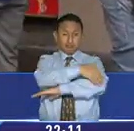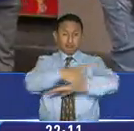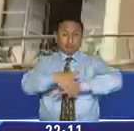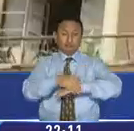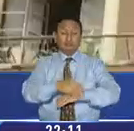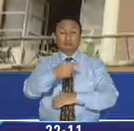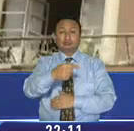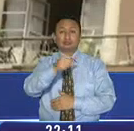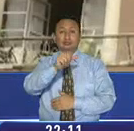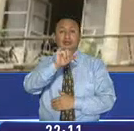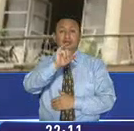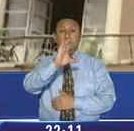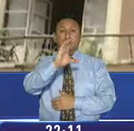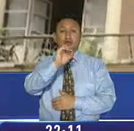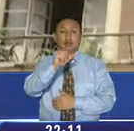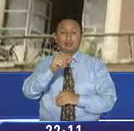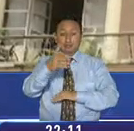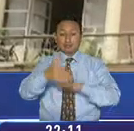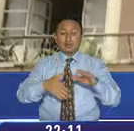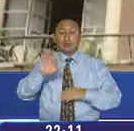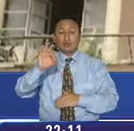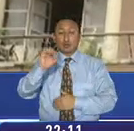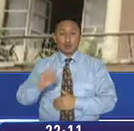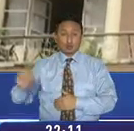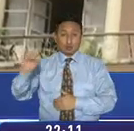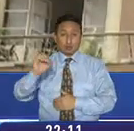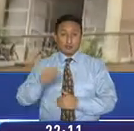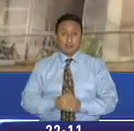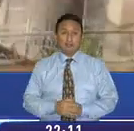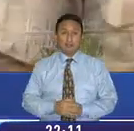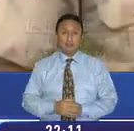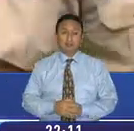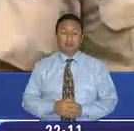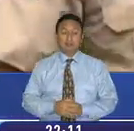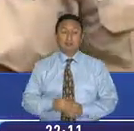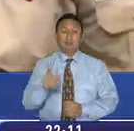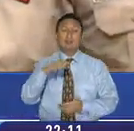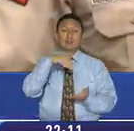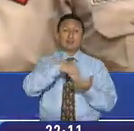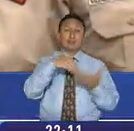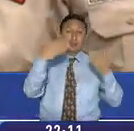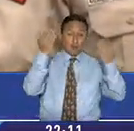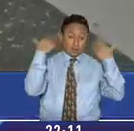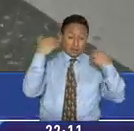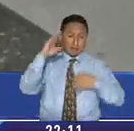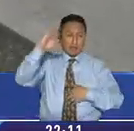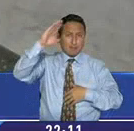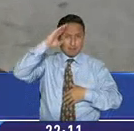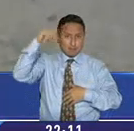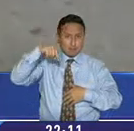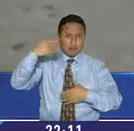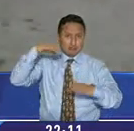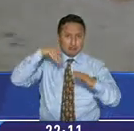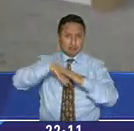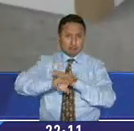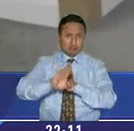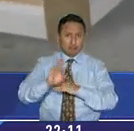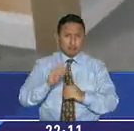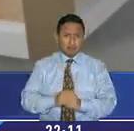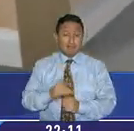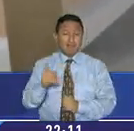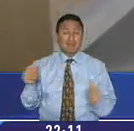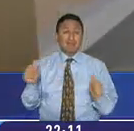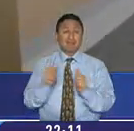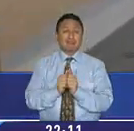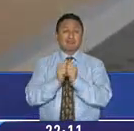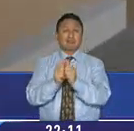entre 9 de octubre y Vélez, en el centro de Guayaquil. Según personal policial, la mujer habría ingresado al predio en compañía de un ciudadano